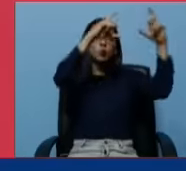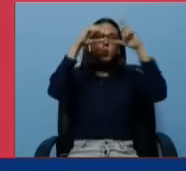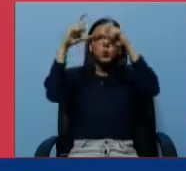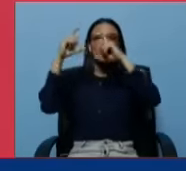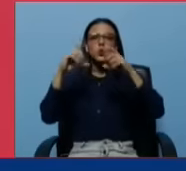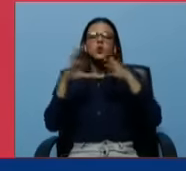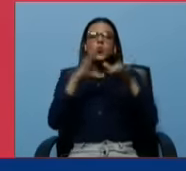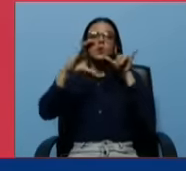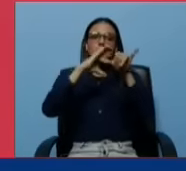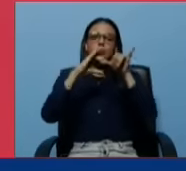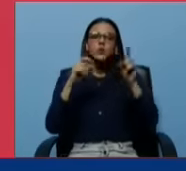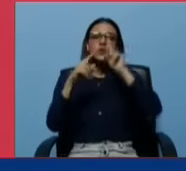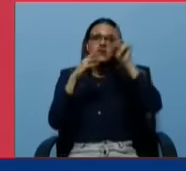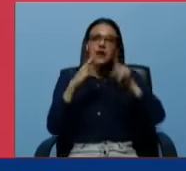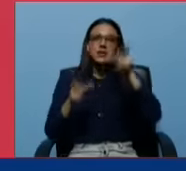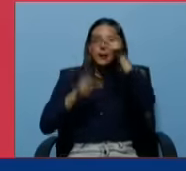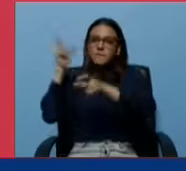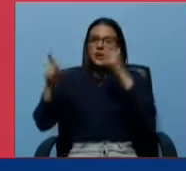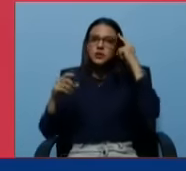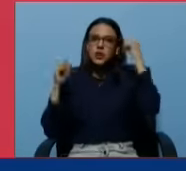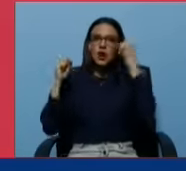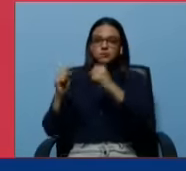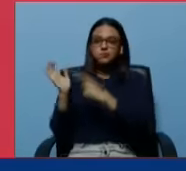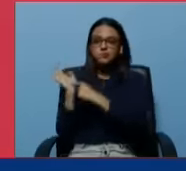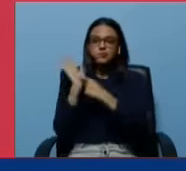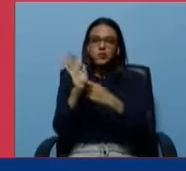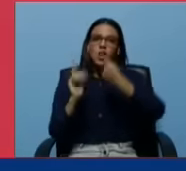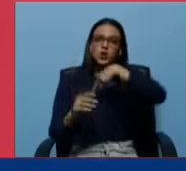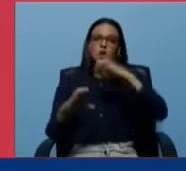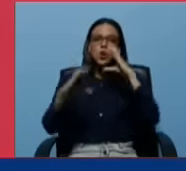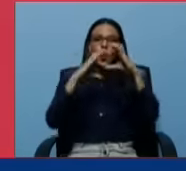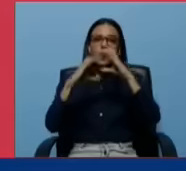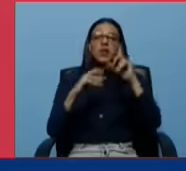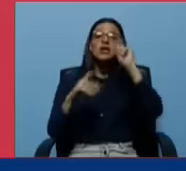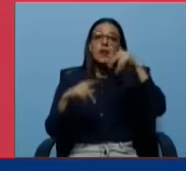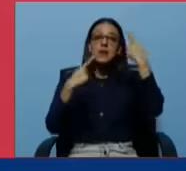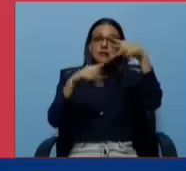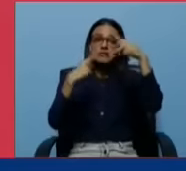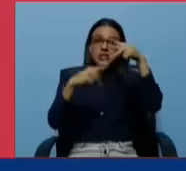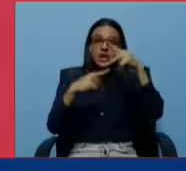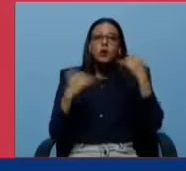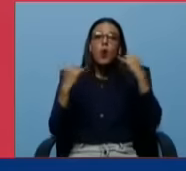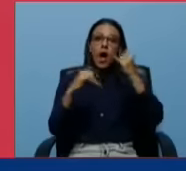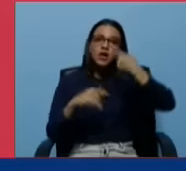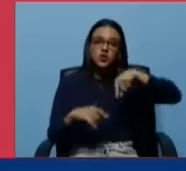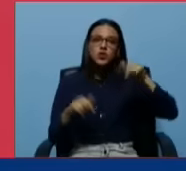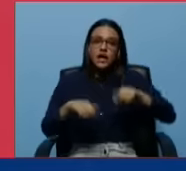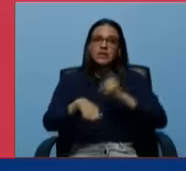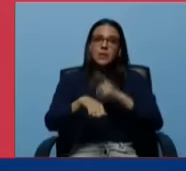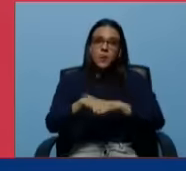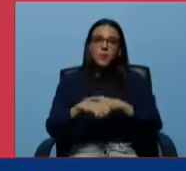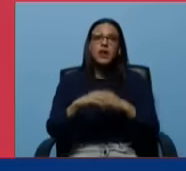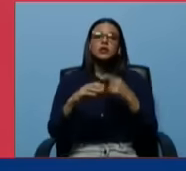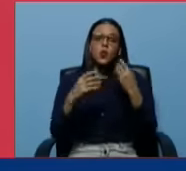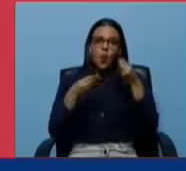YouTube. Estamos transmitiendo por TikTok Live, por